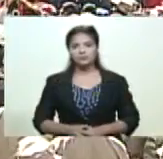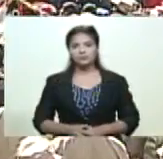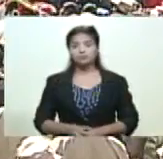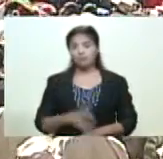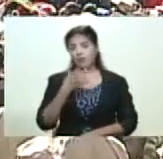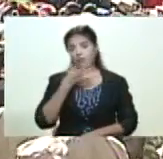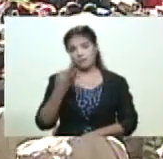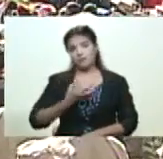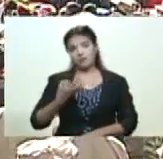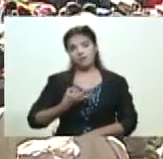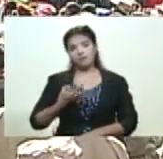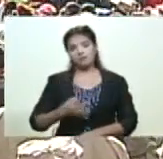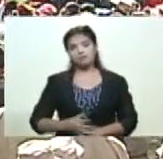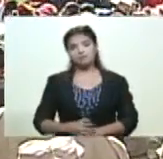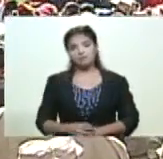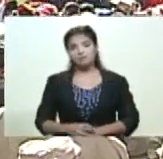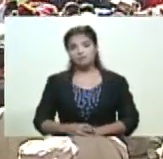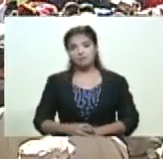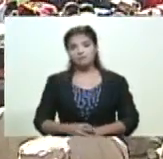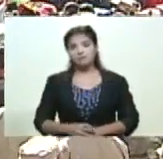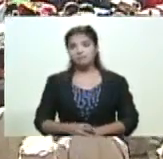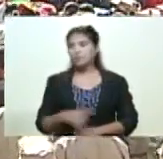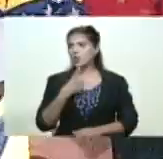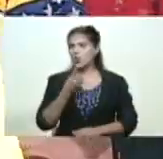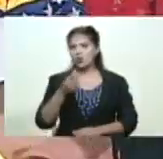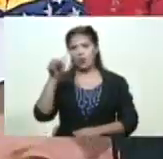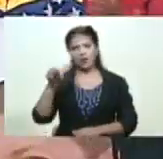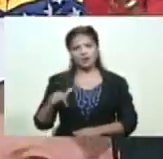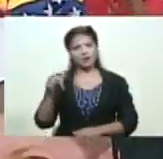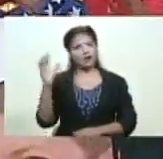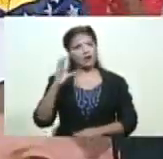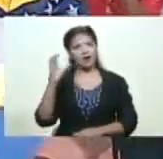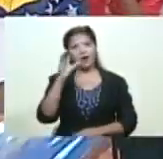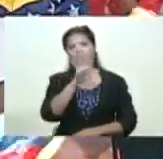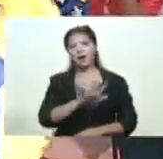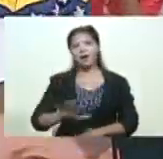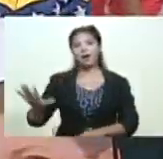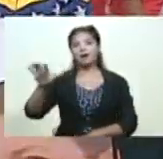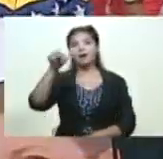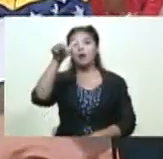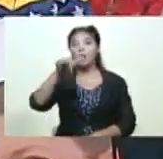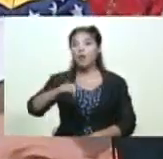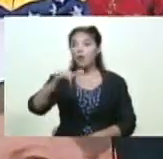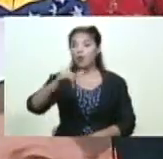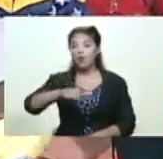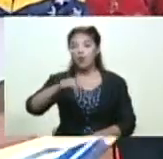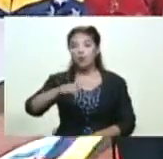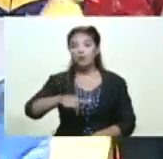Esa es la verdad. Lo digo en esta Caracas, hoy,